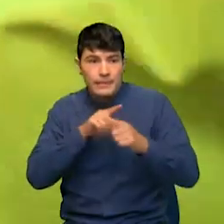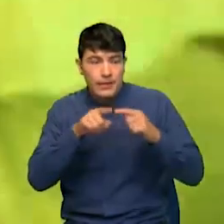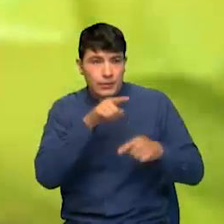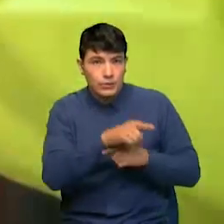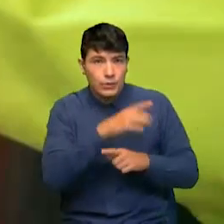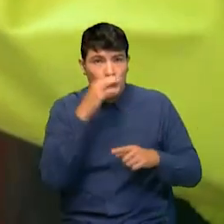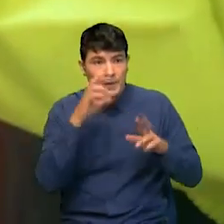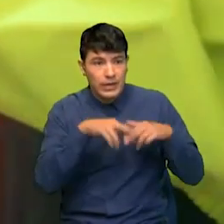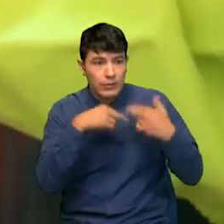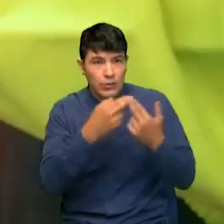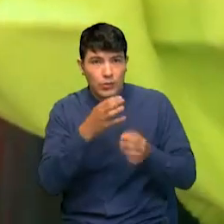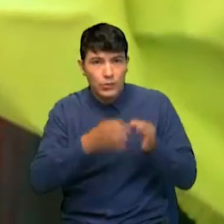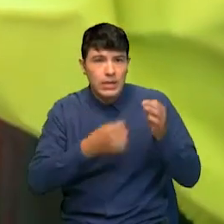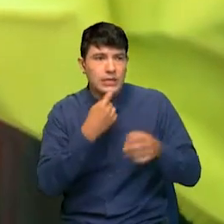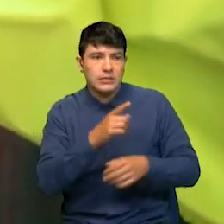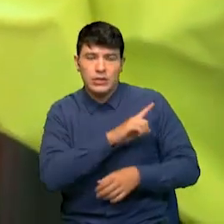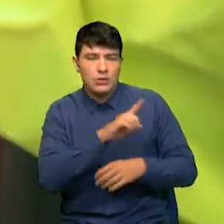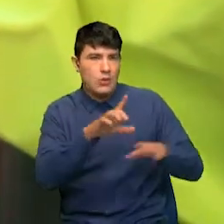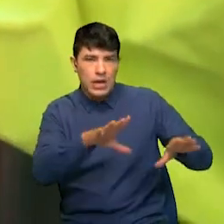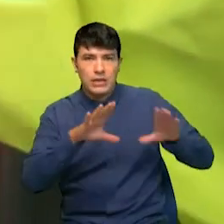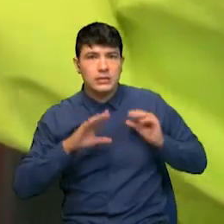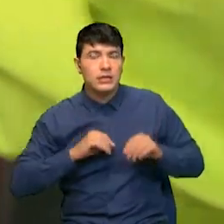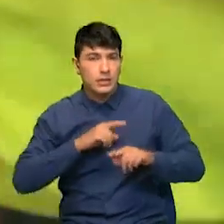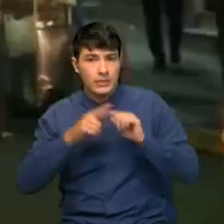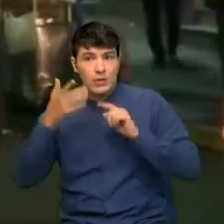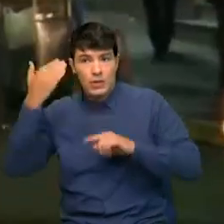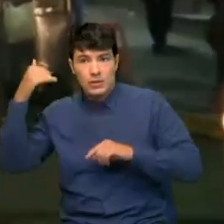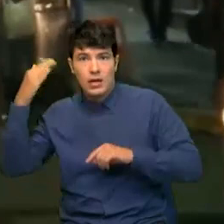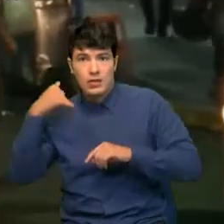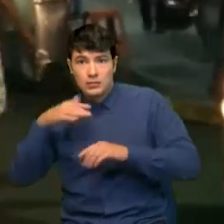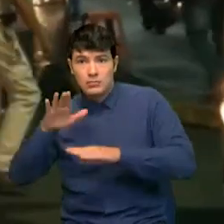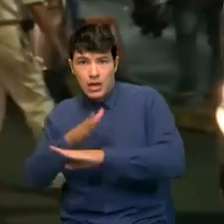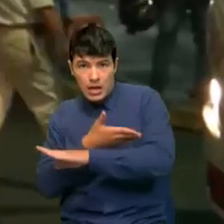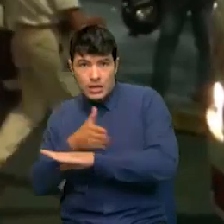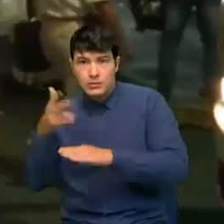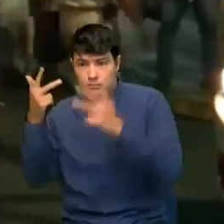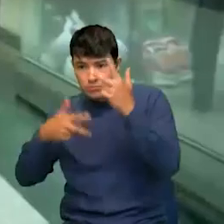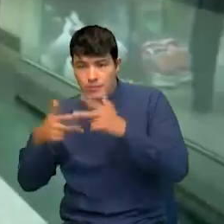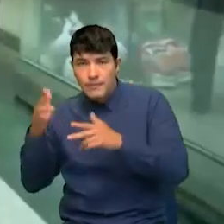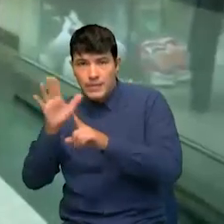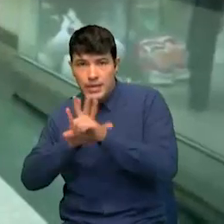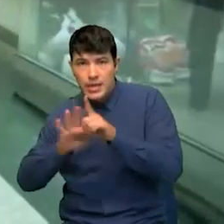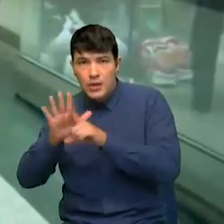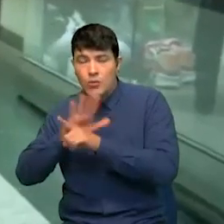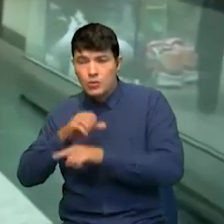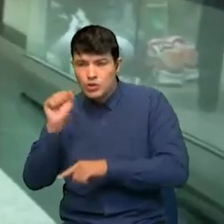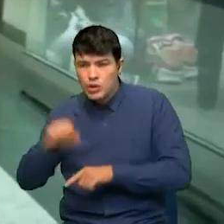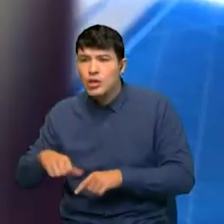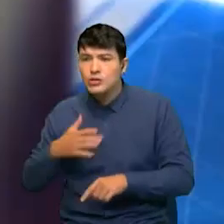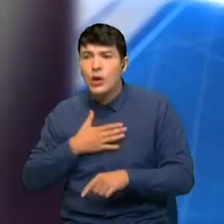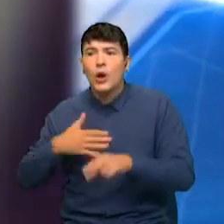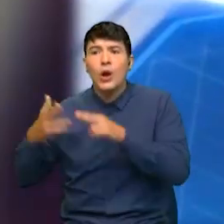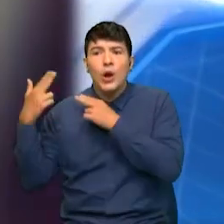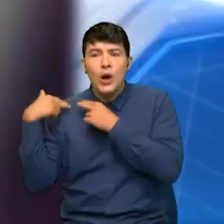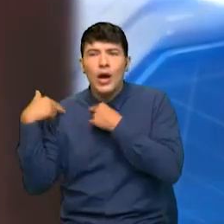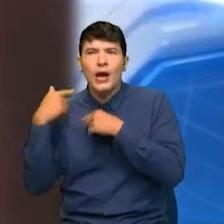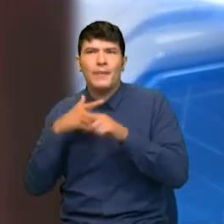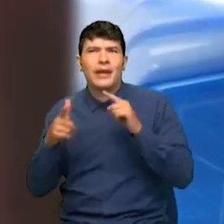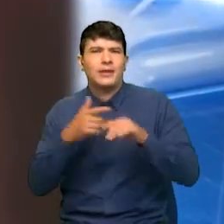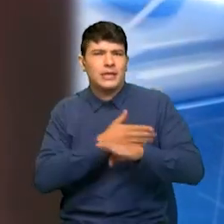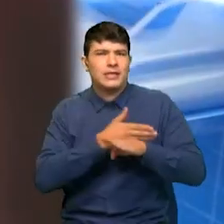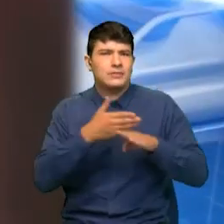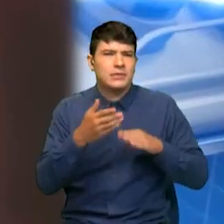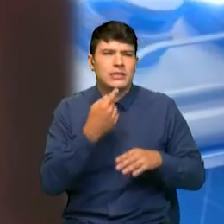cargos imputados a pesar de haber sostenido días atrás a través de un vídeo la autoría en los hechos ocurridos el pasado